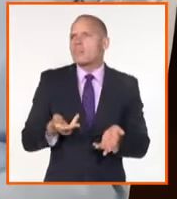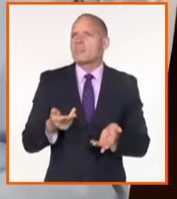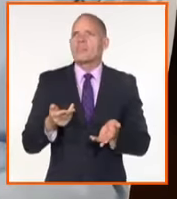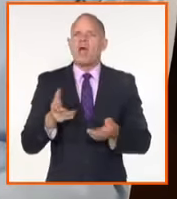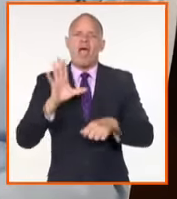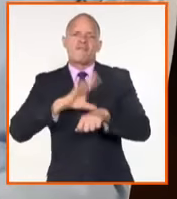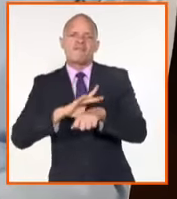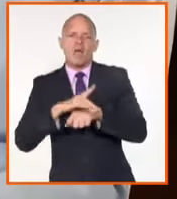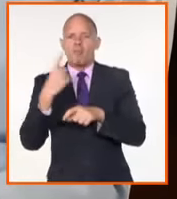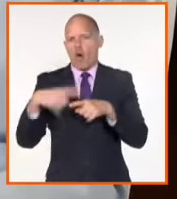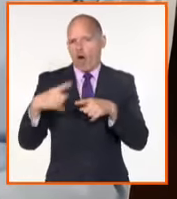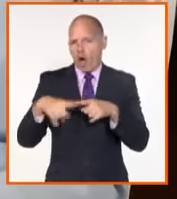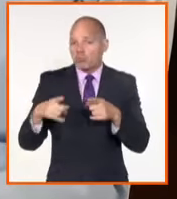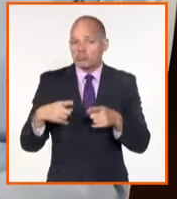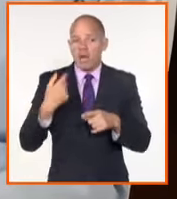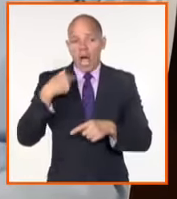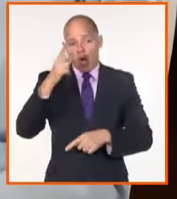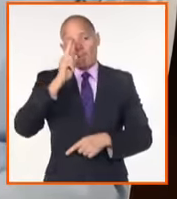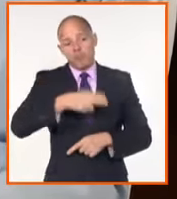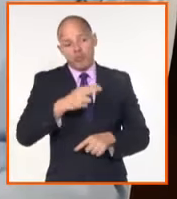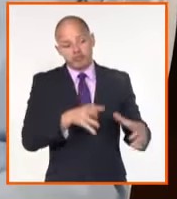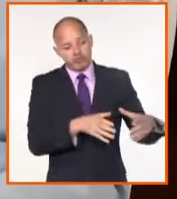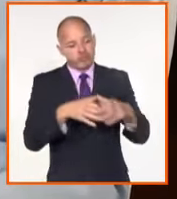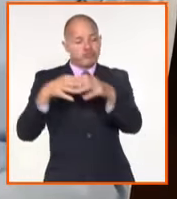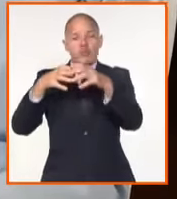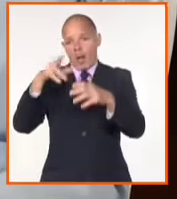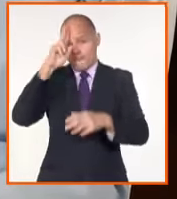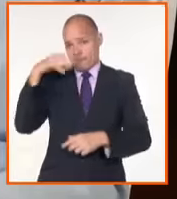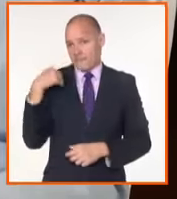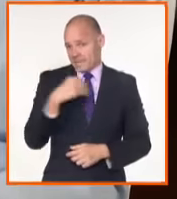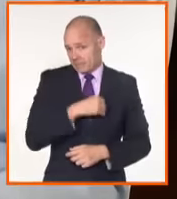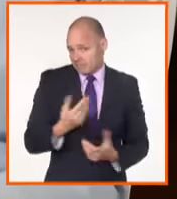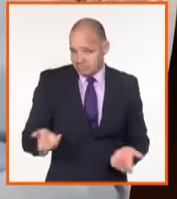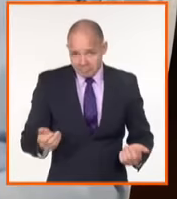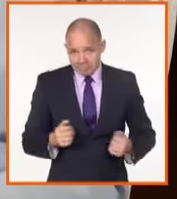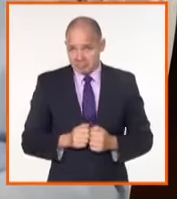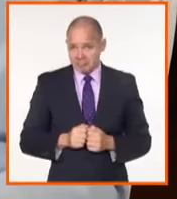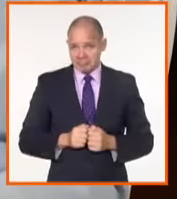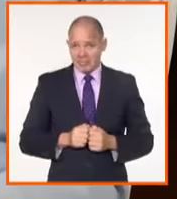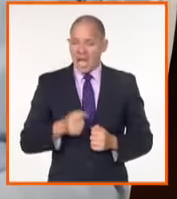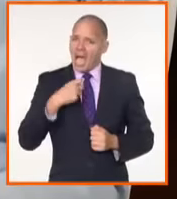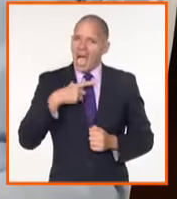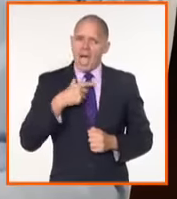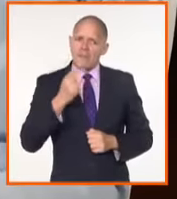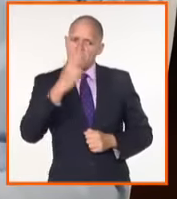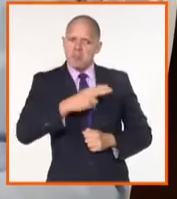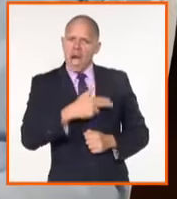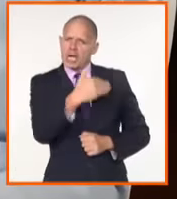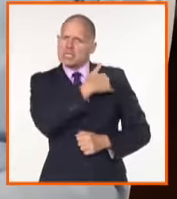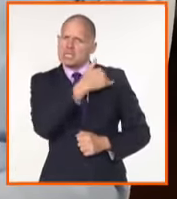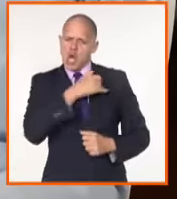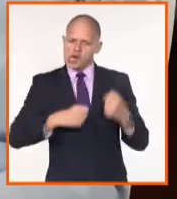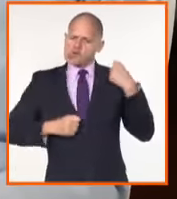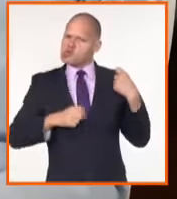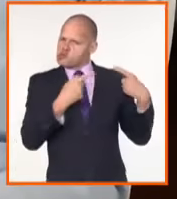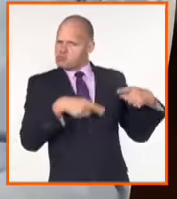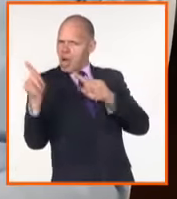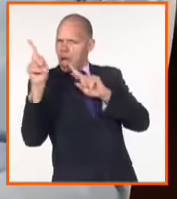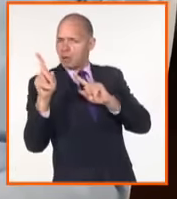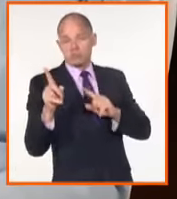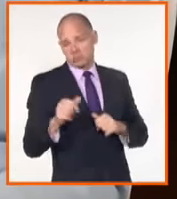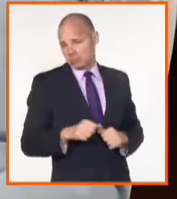otros envían militares, a la Cuba que no interviene y coopera solidariamente cuando